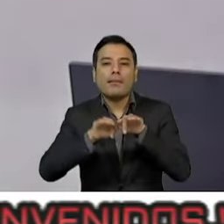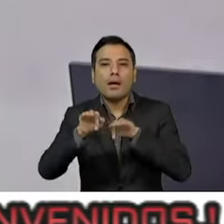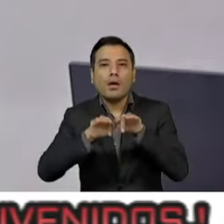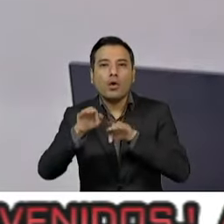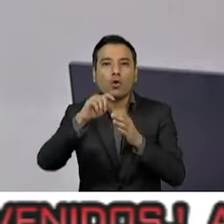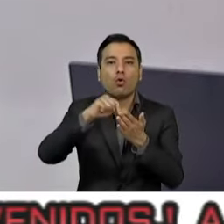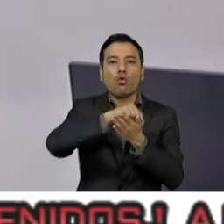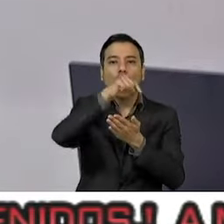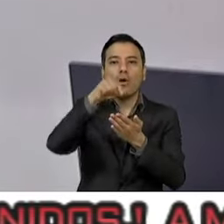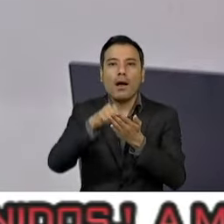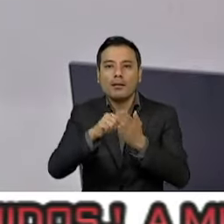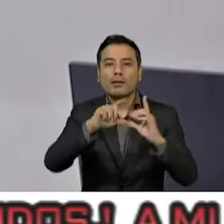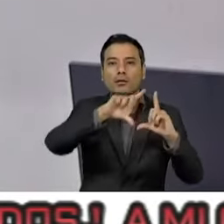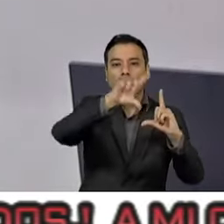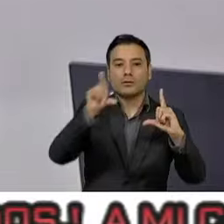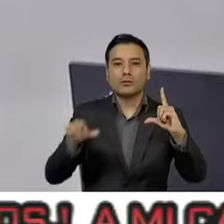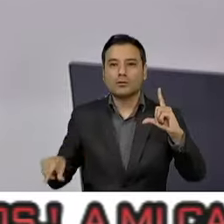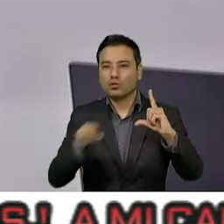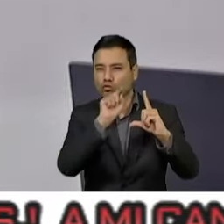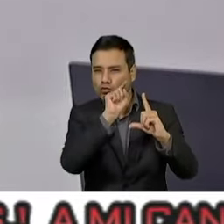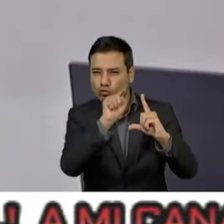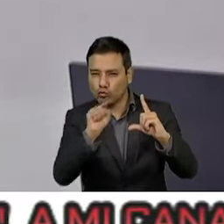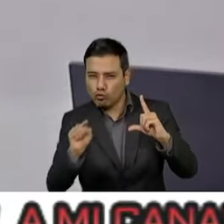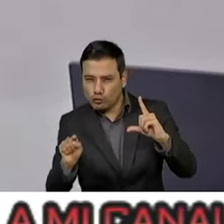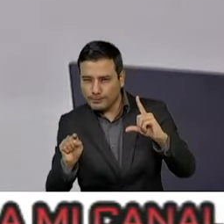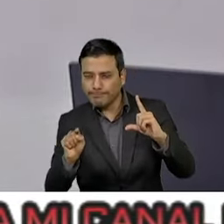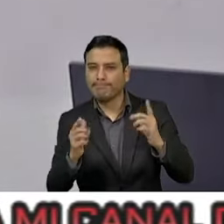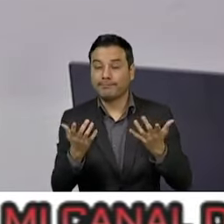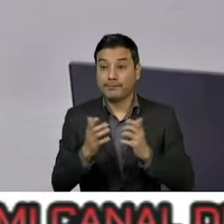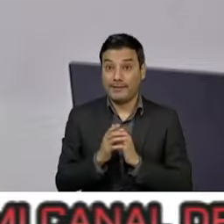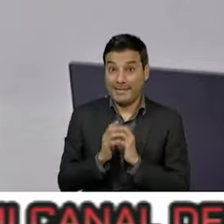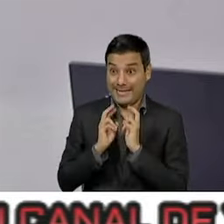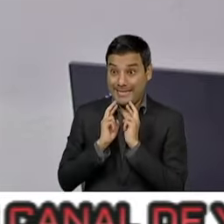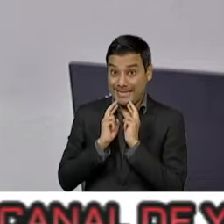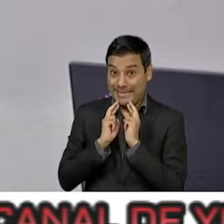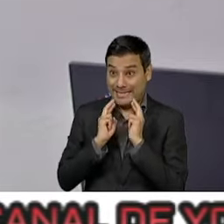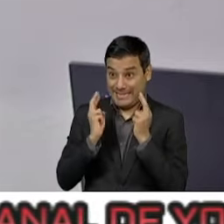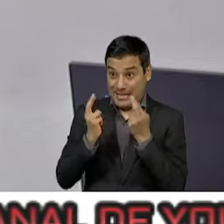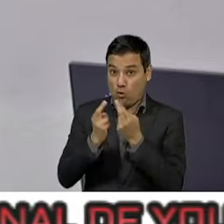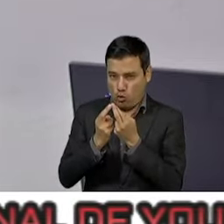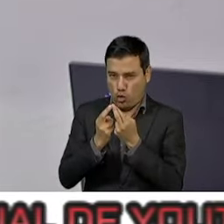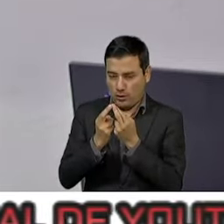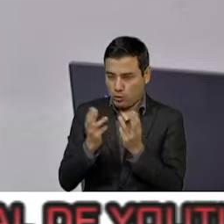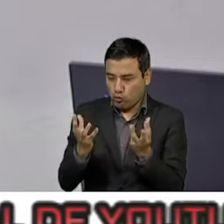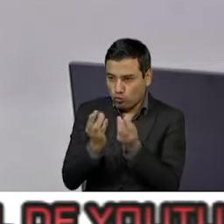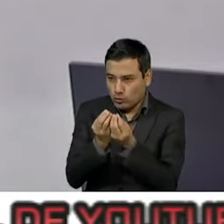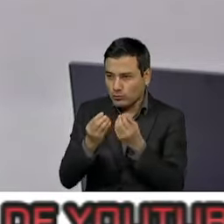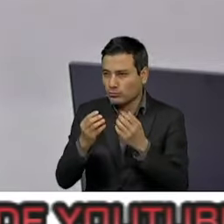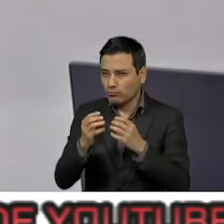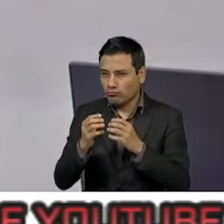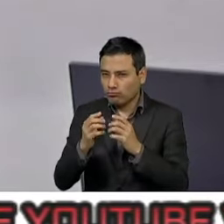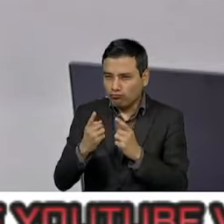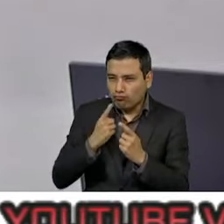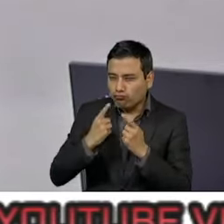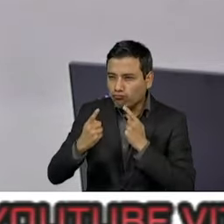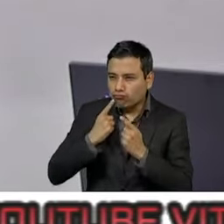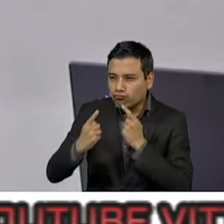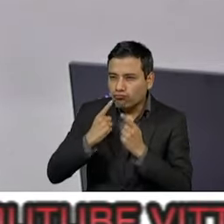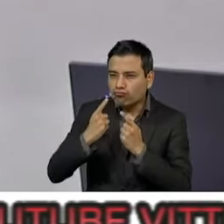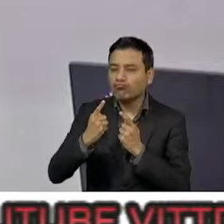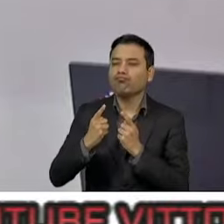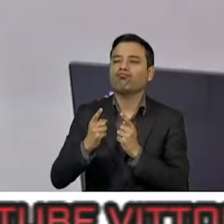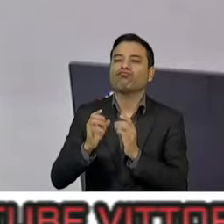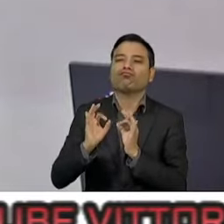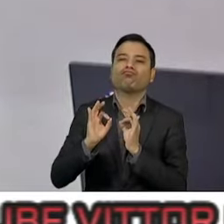federales de nuestros estados. Las conclusiones de las reuniones con quienes lideran las actividades de organización de los procesos